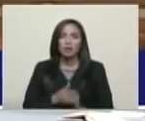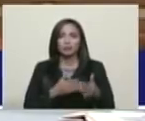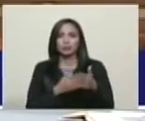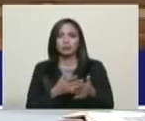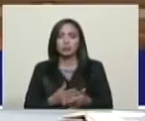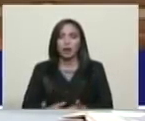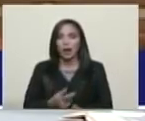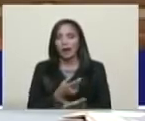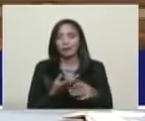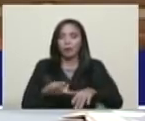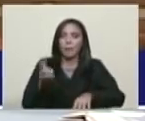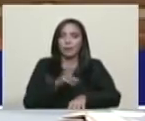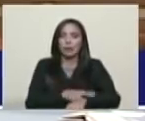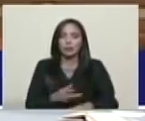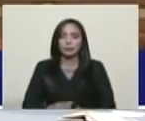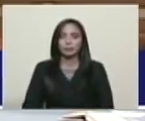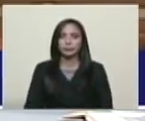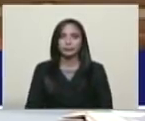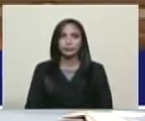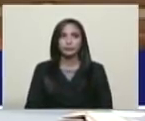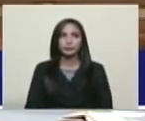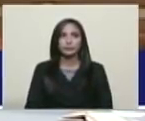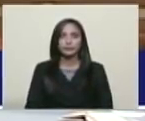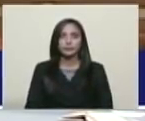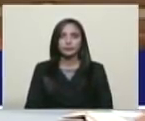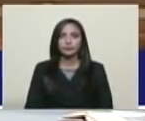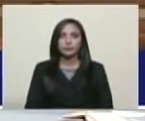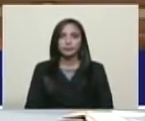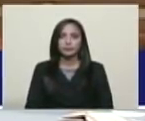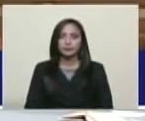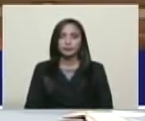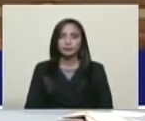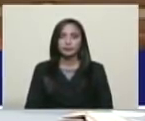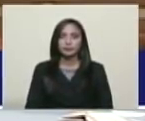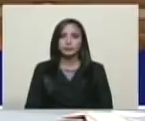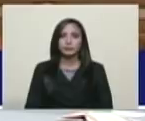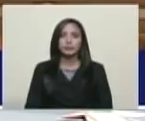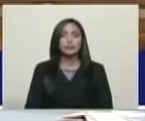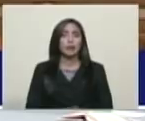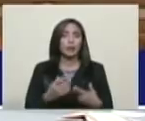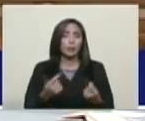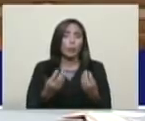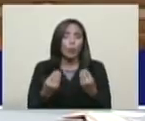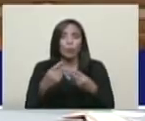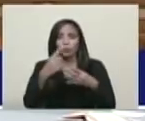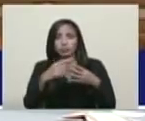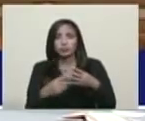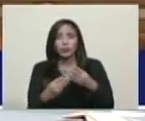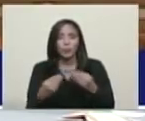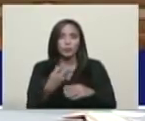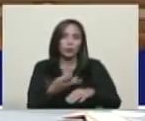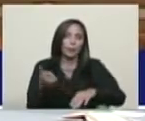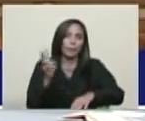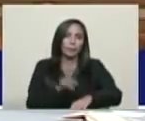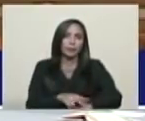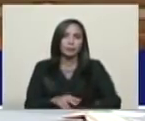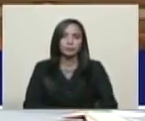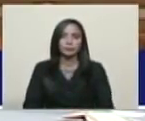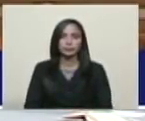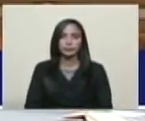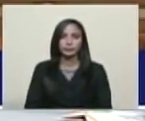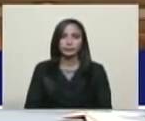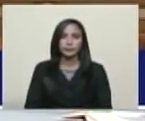manera criminal y unilateral. Las hace mucho más costosas. Ahora,